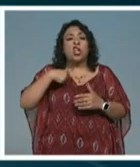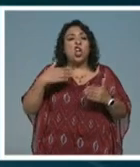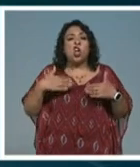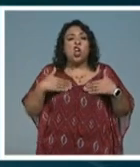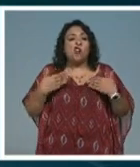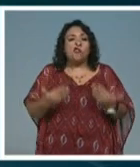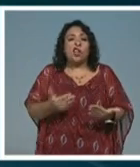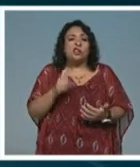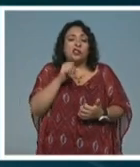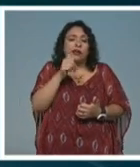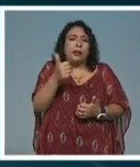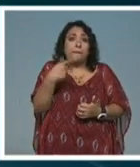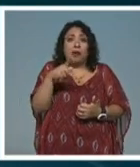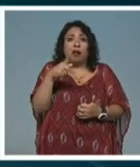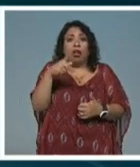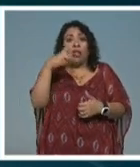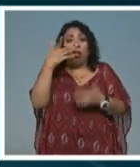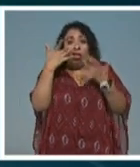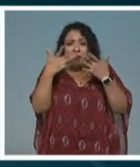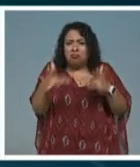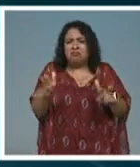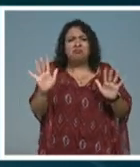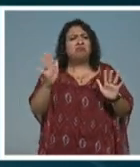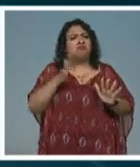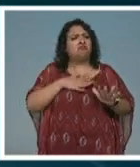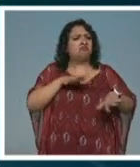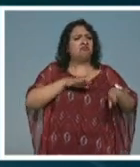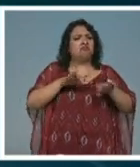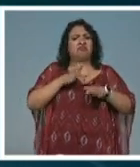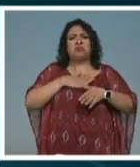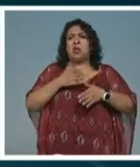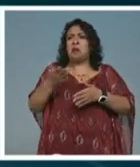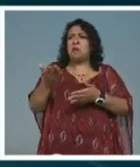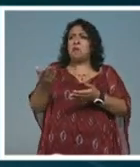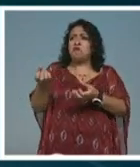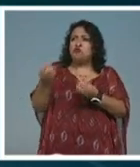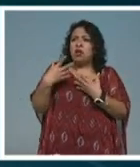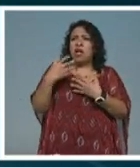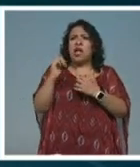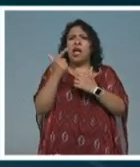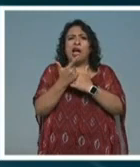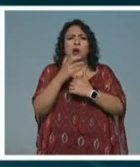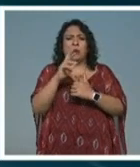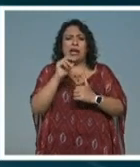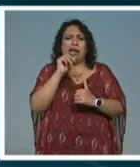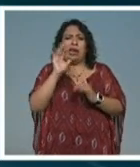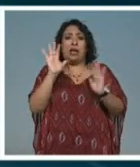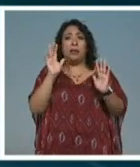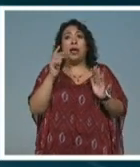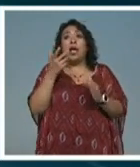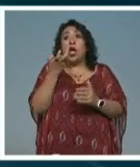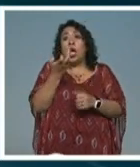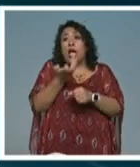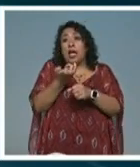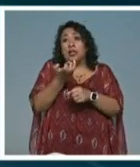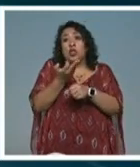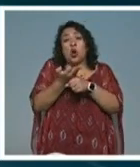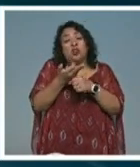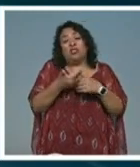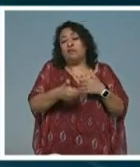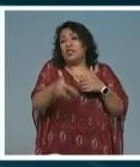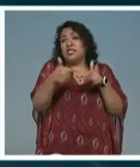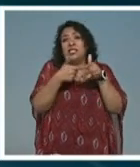pero nunca nos ha detenido eso. Todo lo que hemos hecho ha sido por nuestra cuenta, sin recibir becas ni nada. Y pues parece hasta ahorita que así seguirá